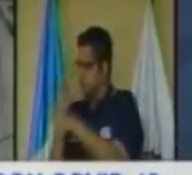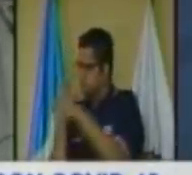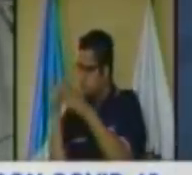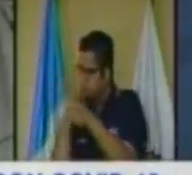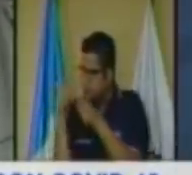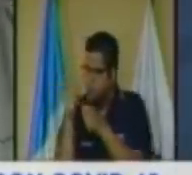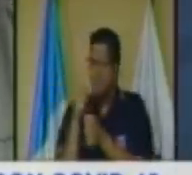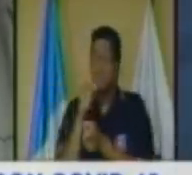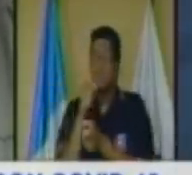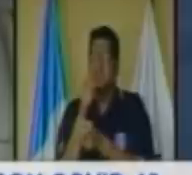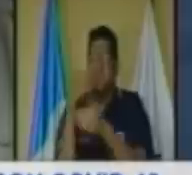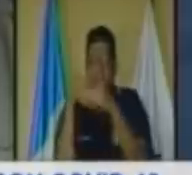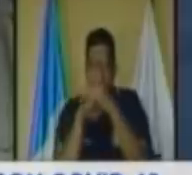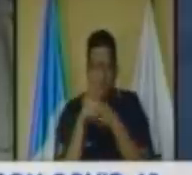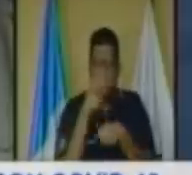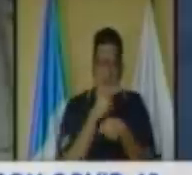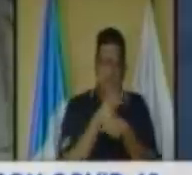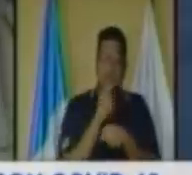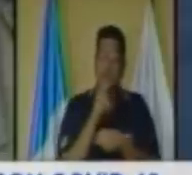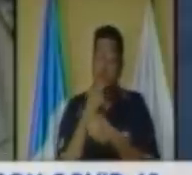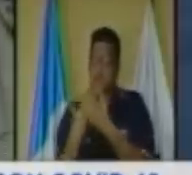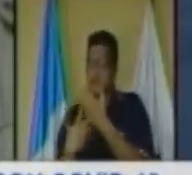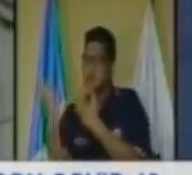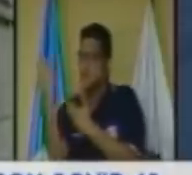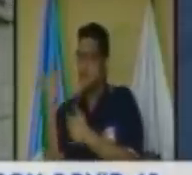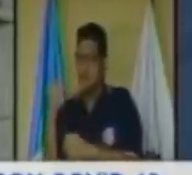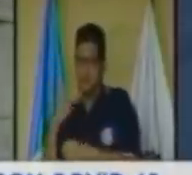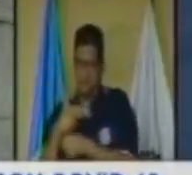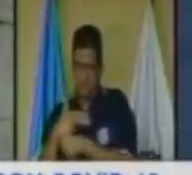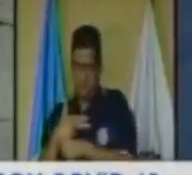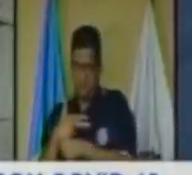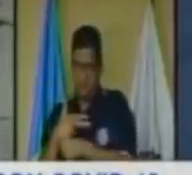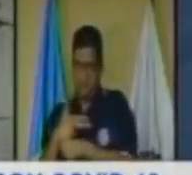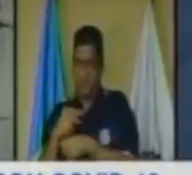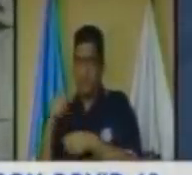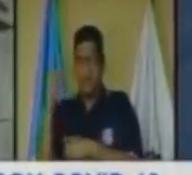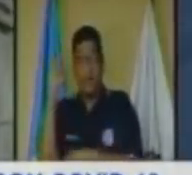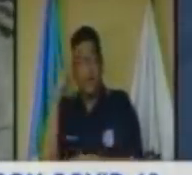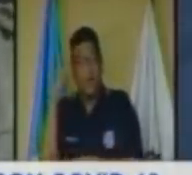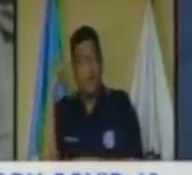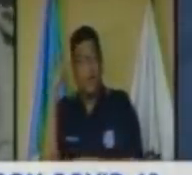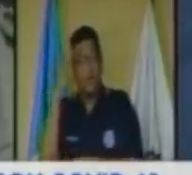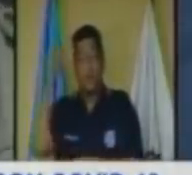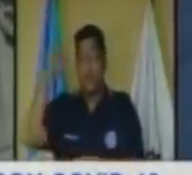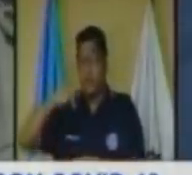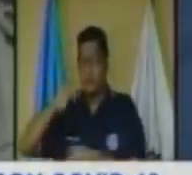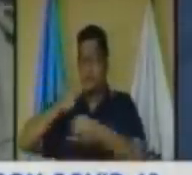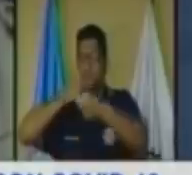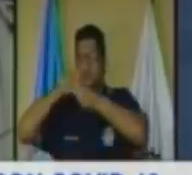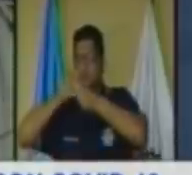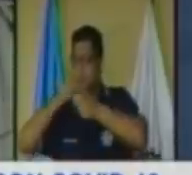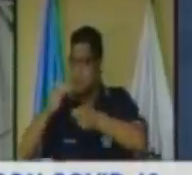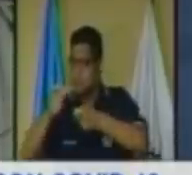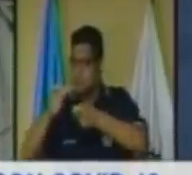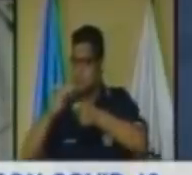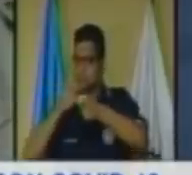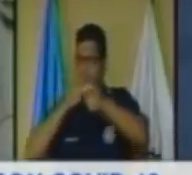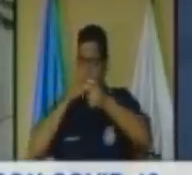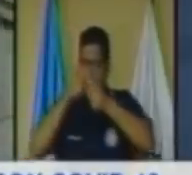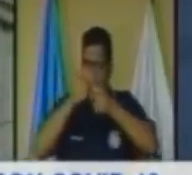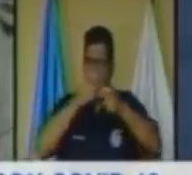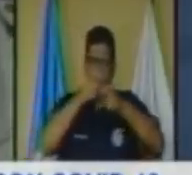migratorio. Recuérdense que nuestra función primordial en esta situación es el control migratorio. Y de esta